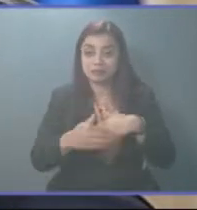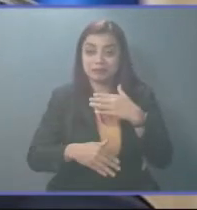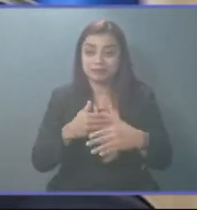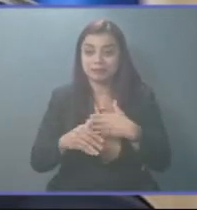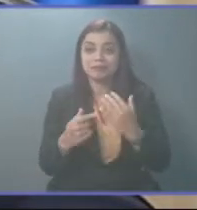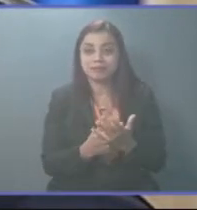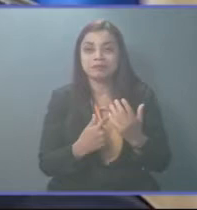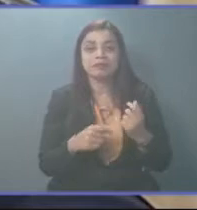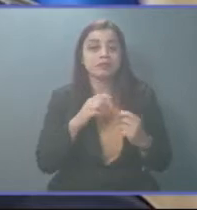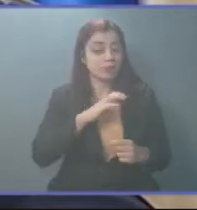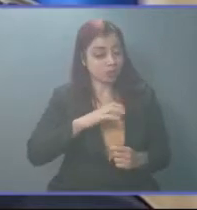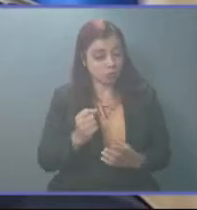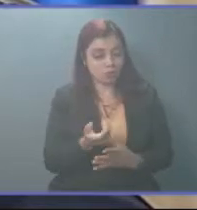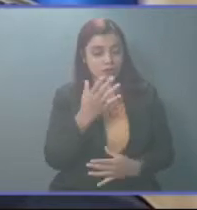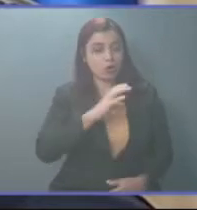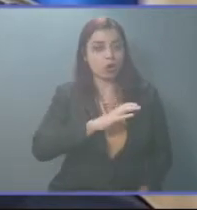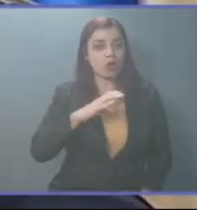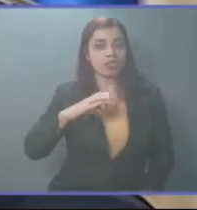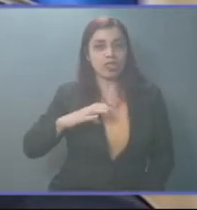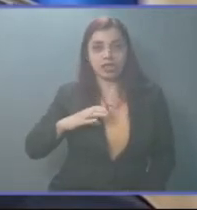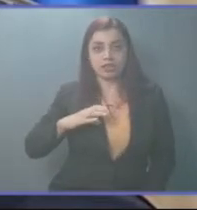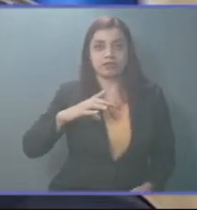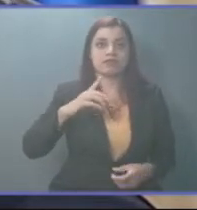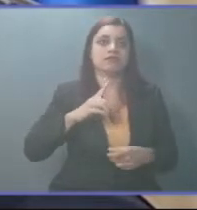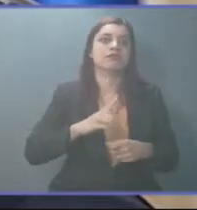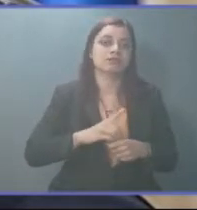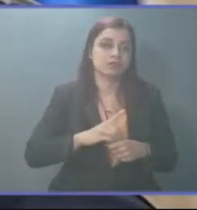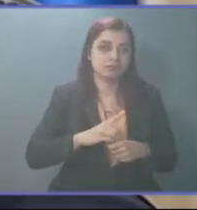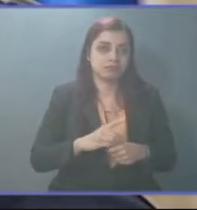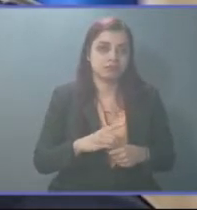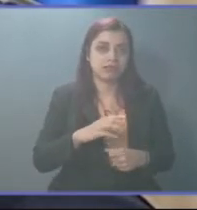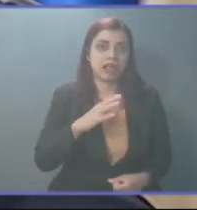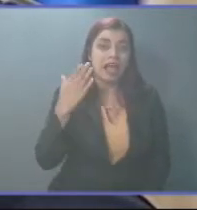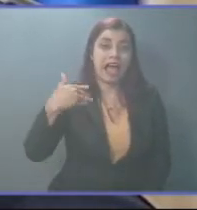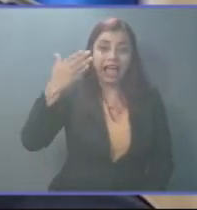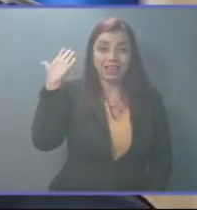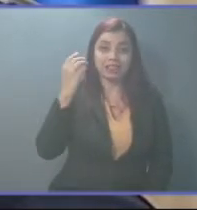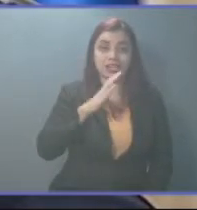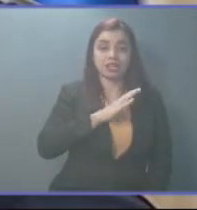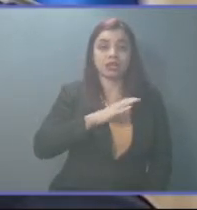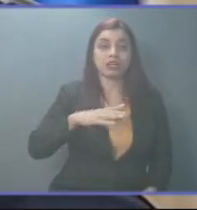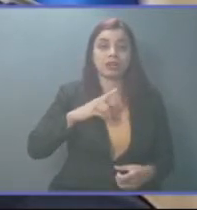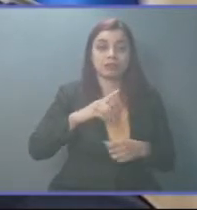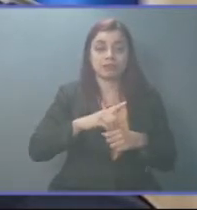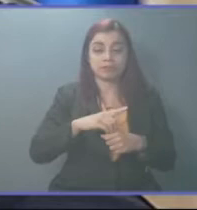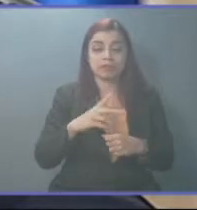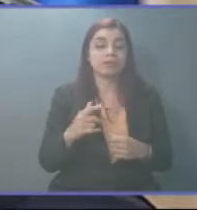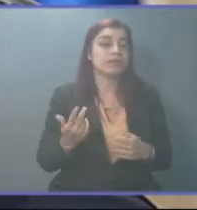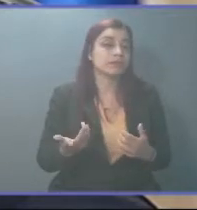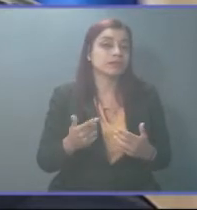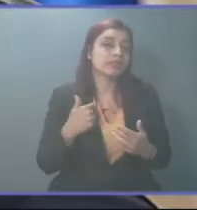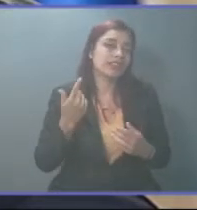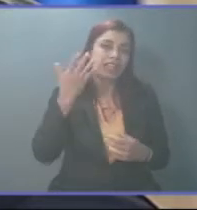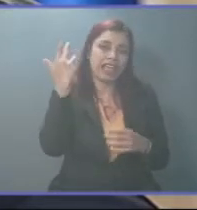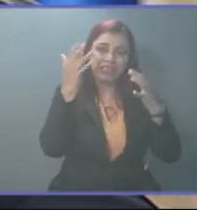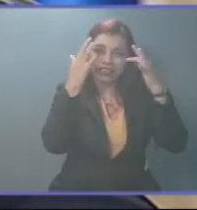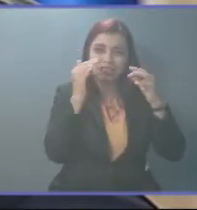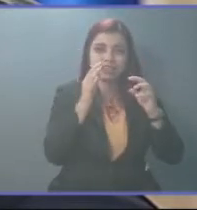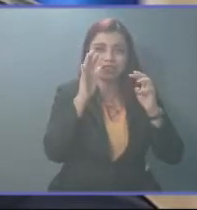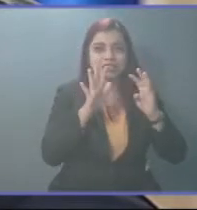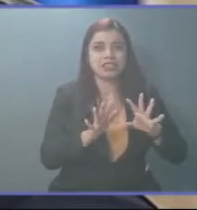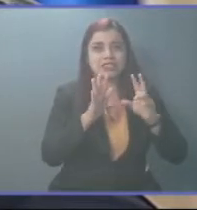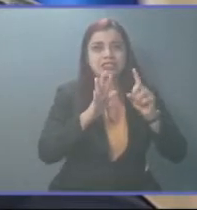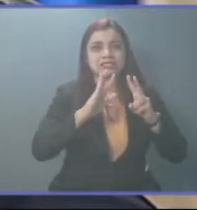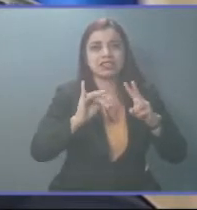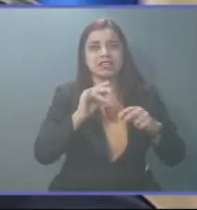nuevo CONAIP, el cual sustituirá de pleno derecho al CONAIP, creado mediante decreto ejecutivo número 80 de fecha 17 de junio del